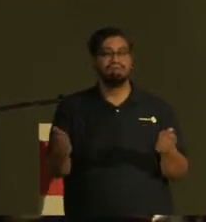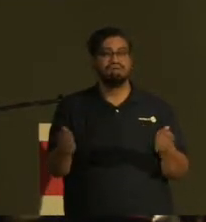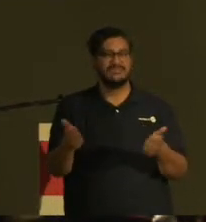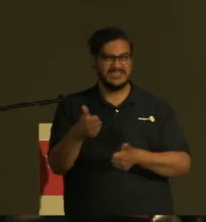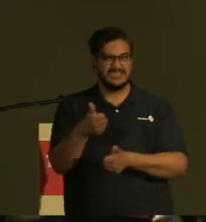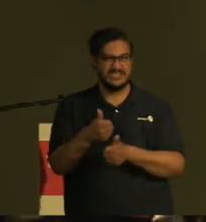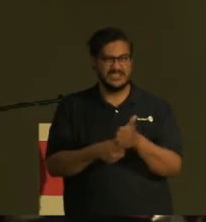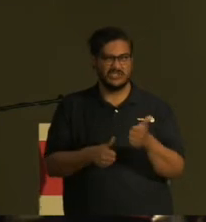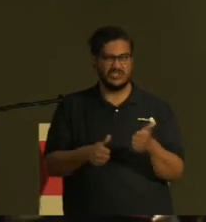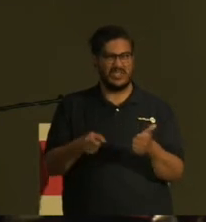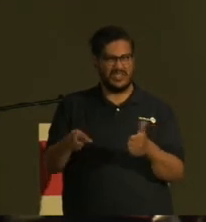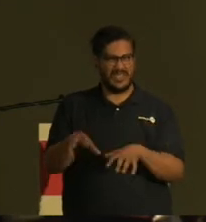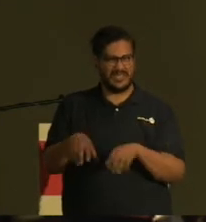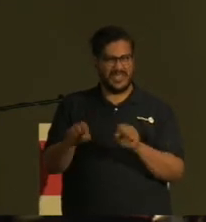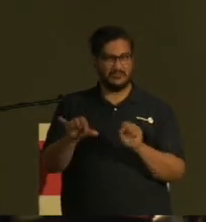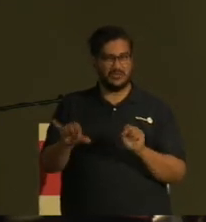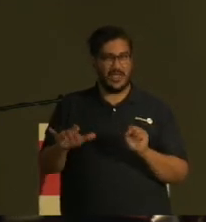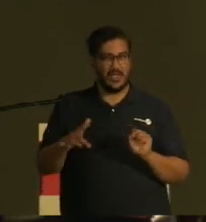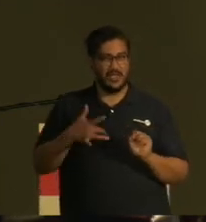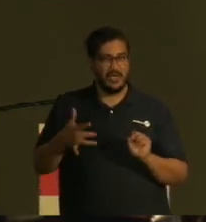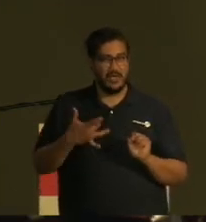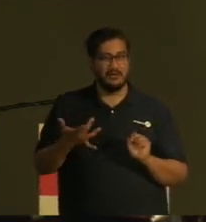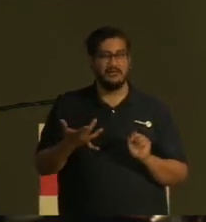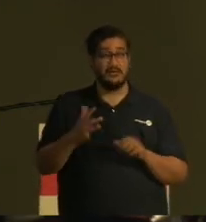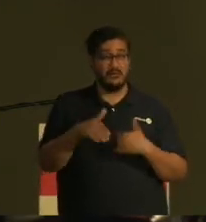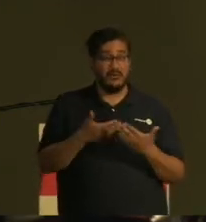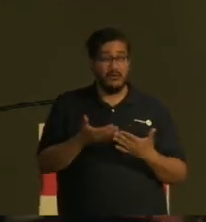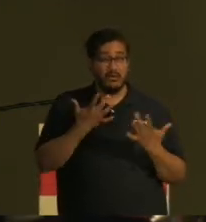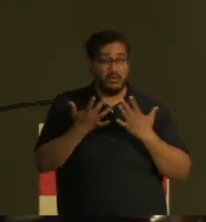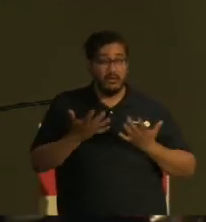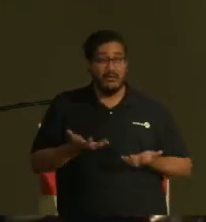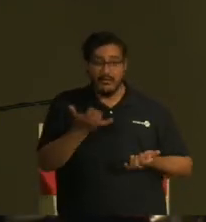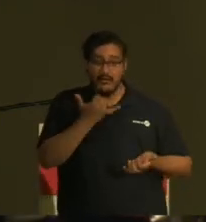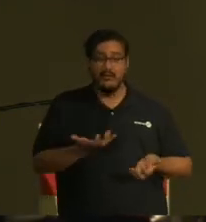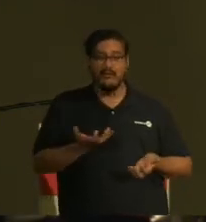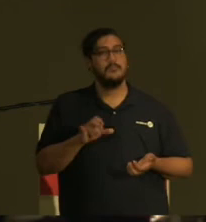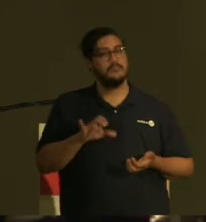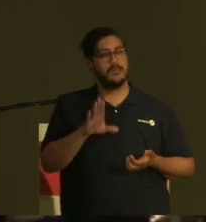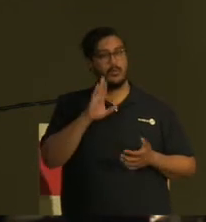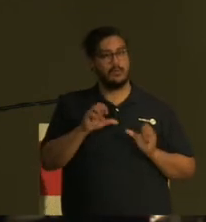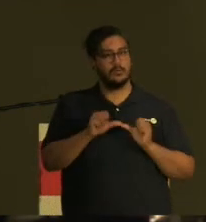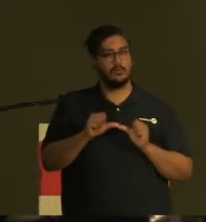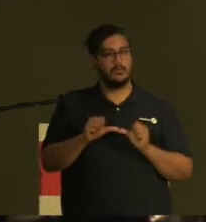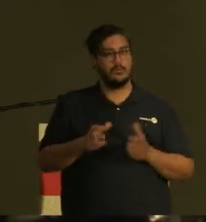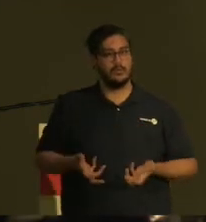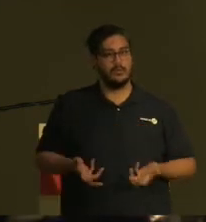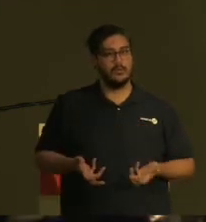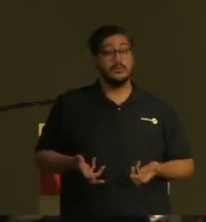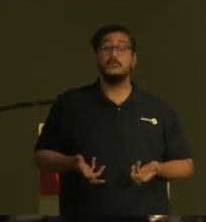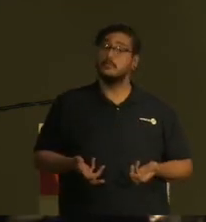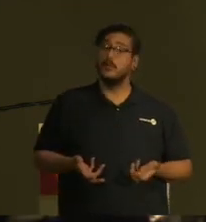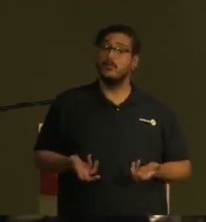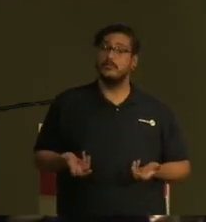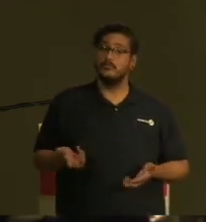la esencia que logra traspasar todos los accidentes es lo que puede perdurar, ¿no? Y entonces yo ya